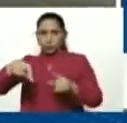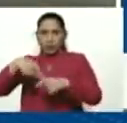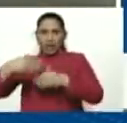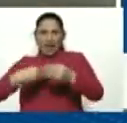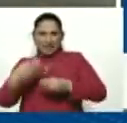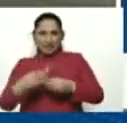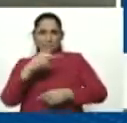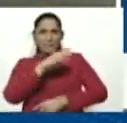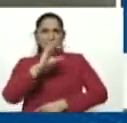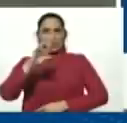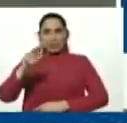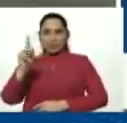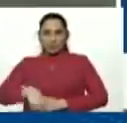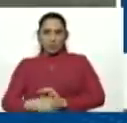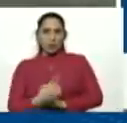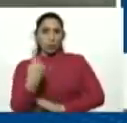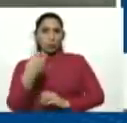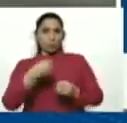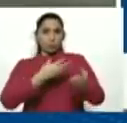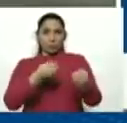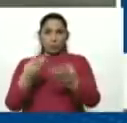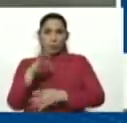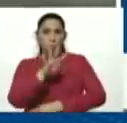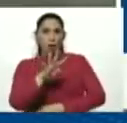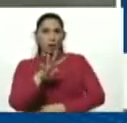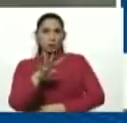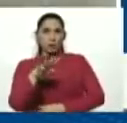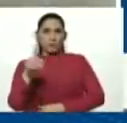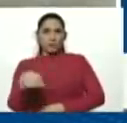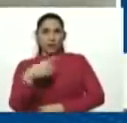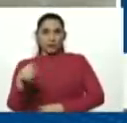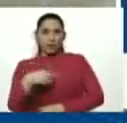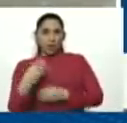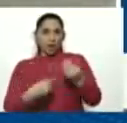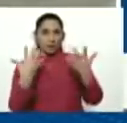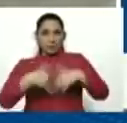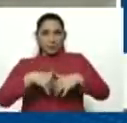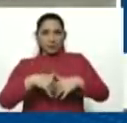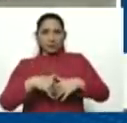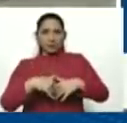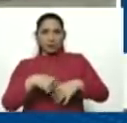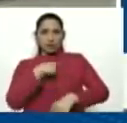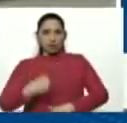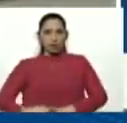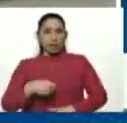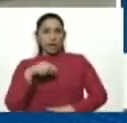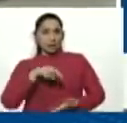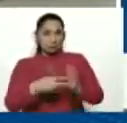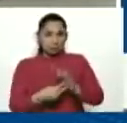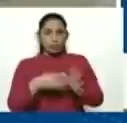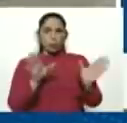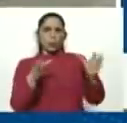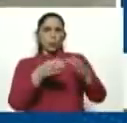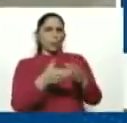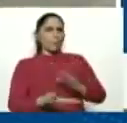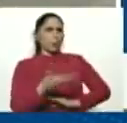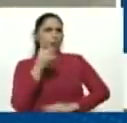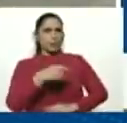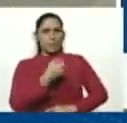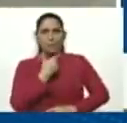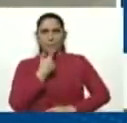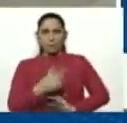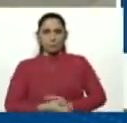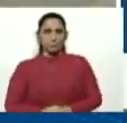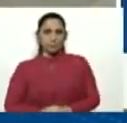las PCR, una donación de 4 ventiladores que nos hace una de las empresas chinas, es decir, y un grupo importante también de